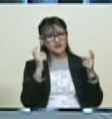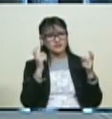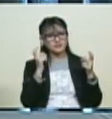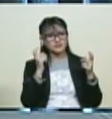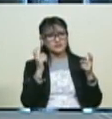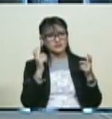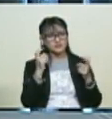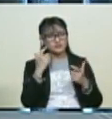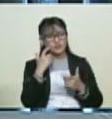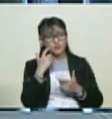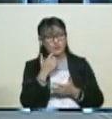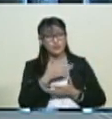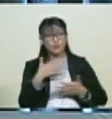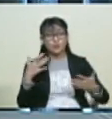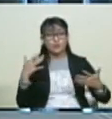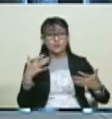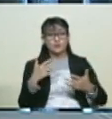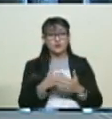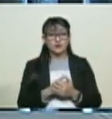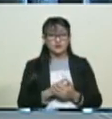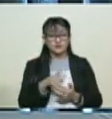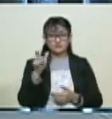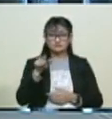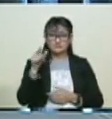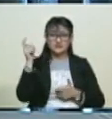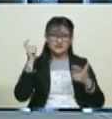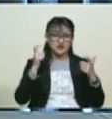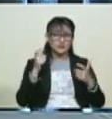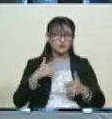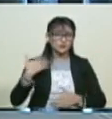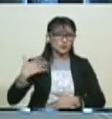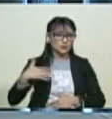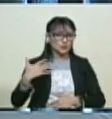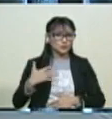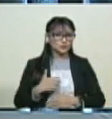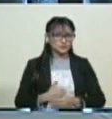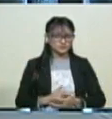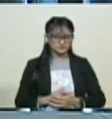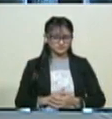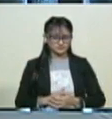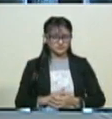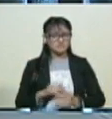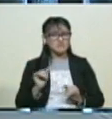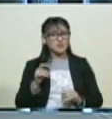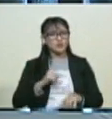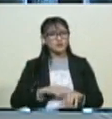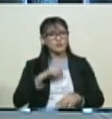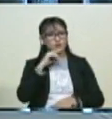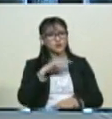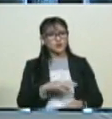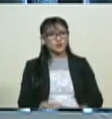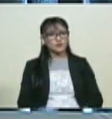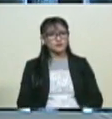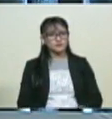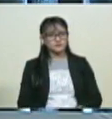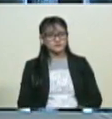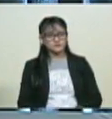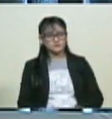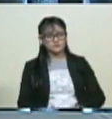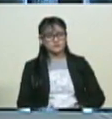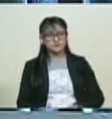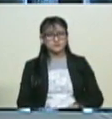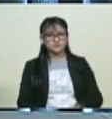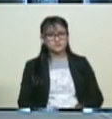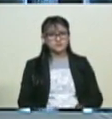veía como un gigante en el inicio de su tiempo histórico y también